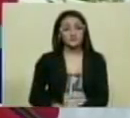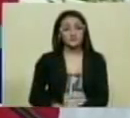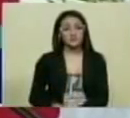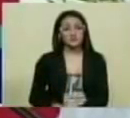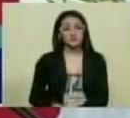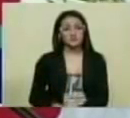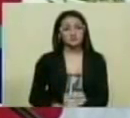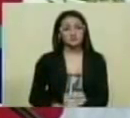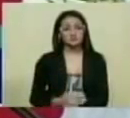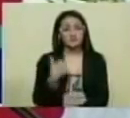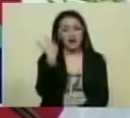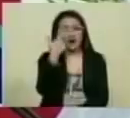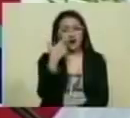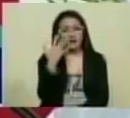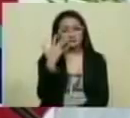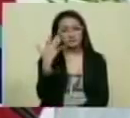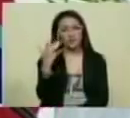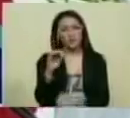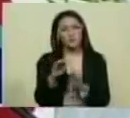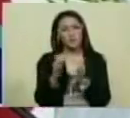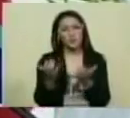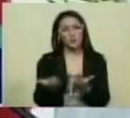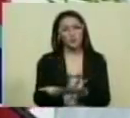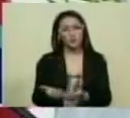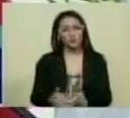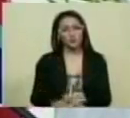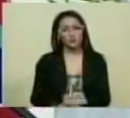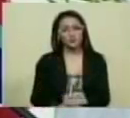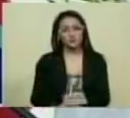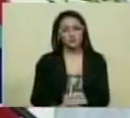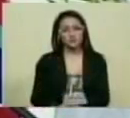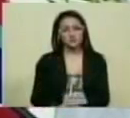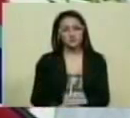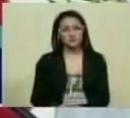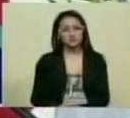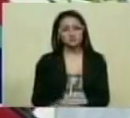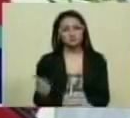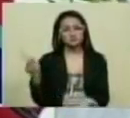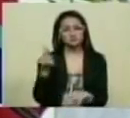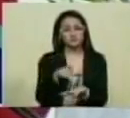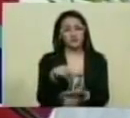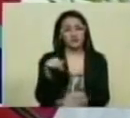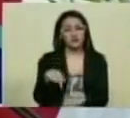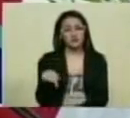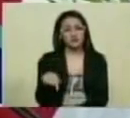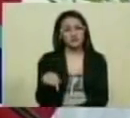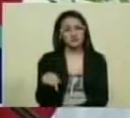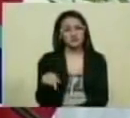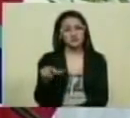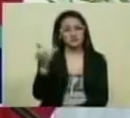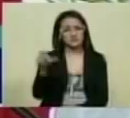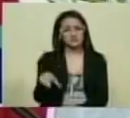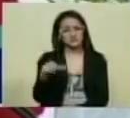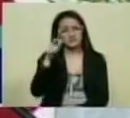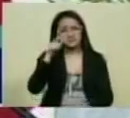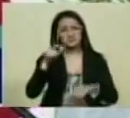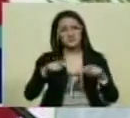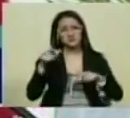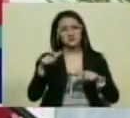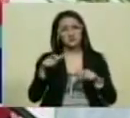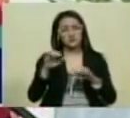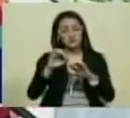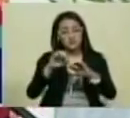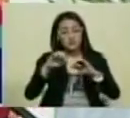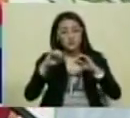el mundo cuando nadie la ponía. Cuando llegaron aquí, aquellos señores disfrazados de